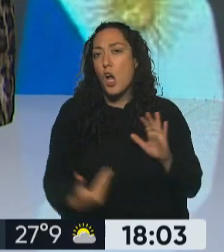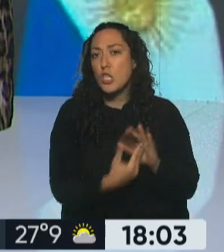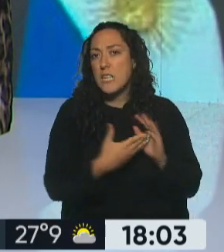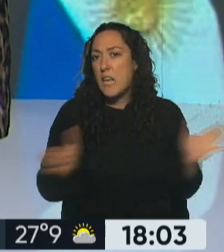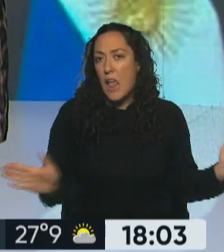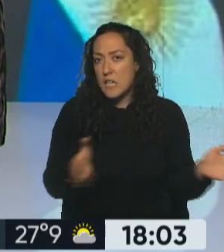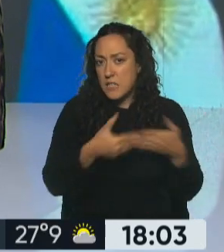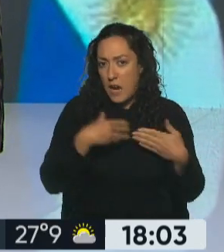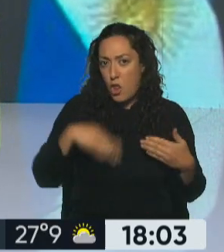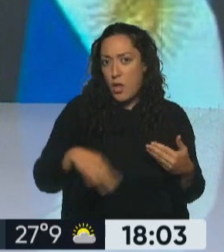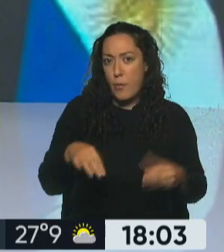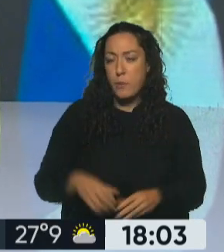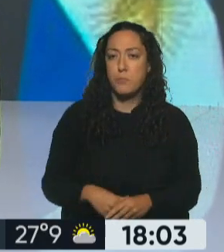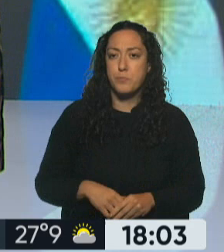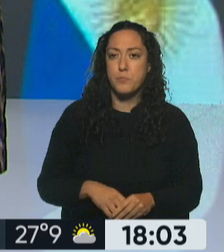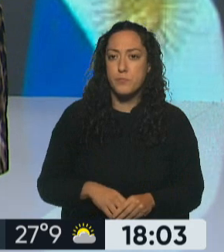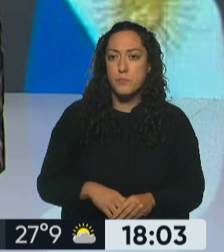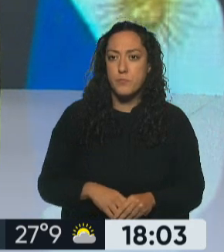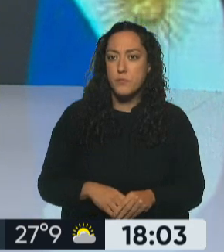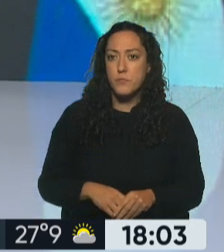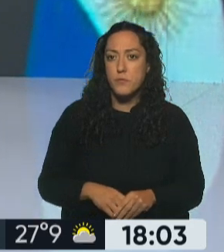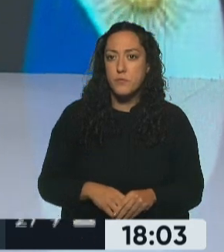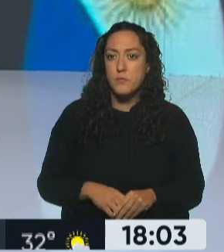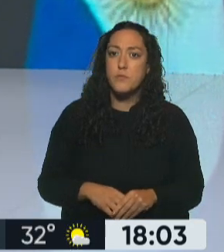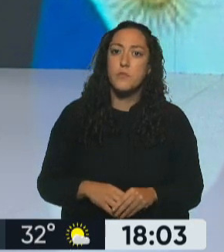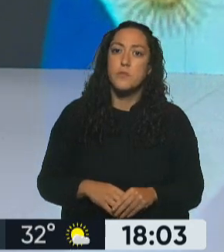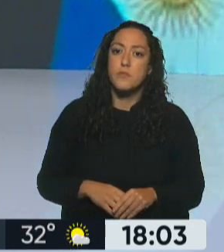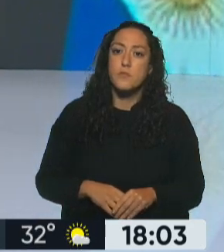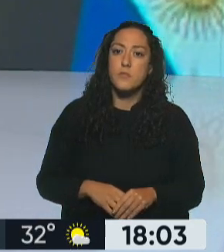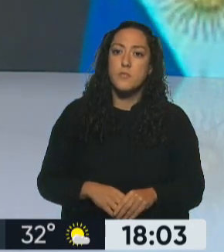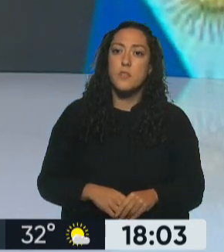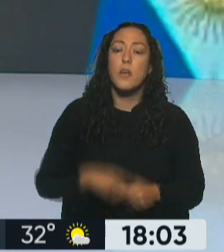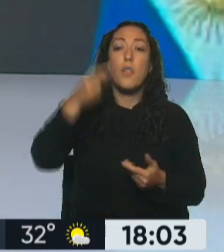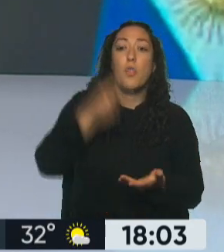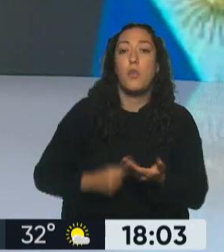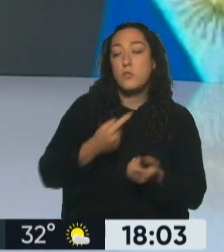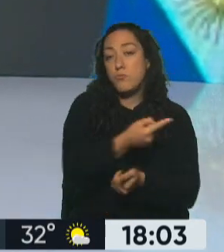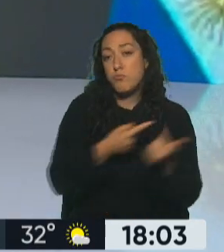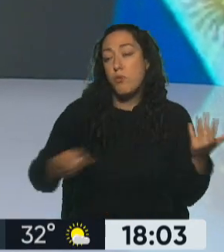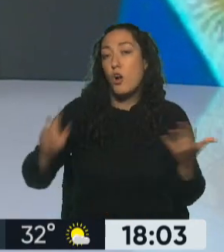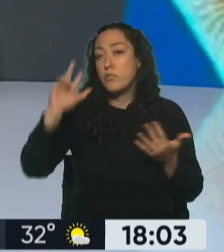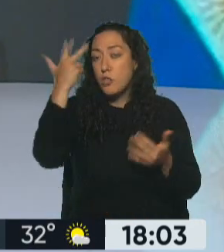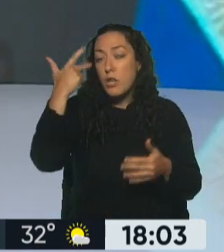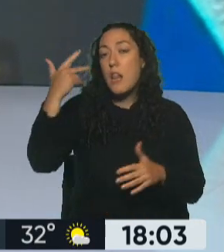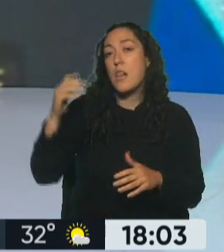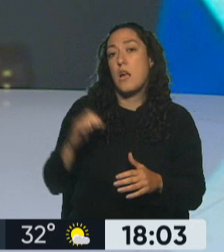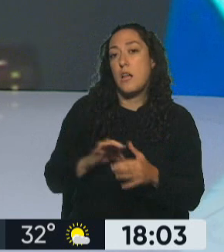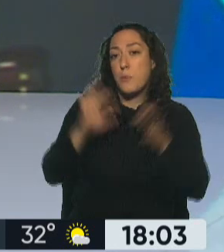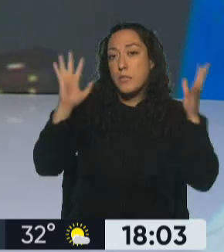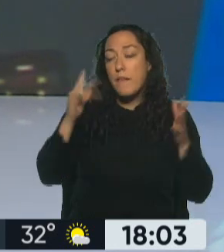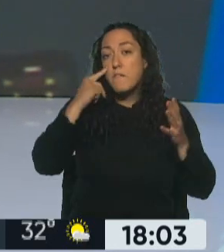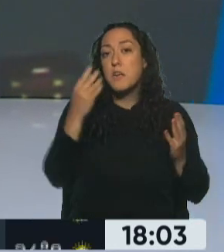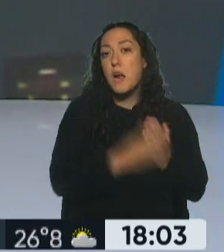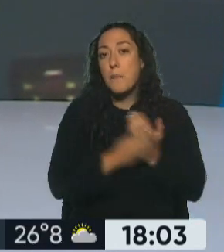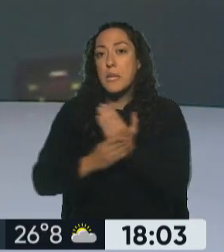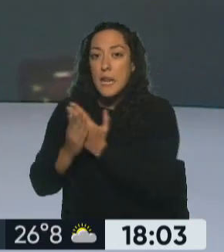Banco Central. A propósito de esto, se continúa definiendo desde el Hotel Libertador cómo será armado el